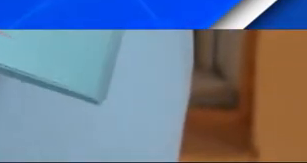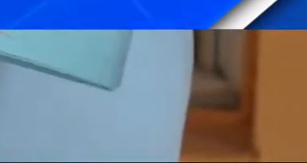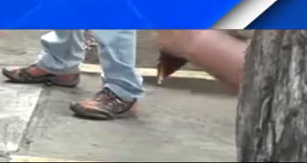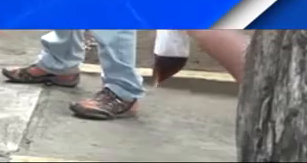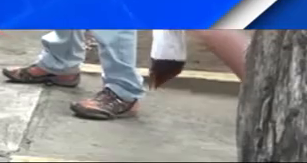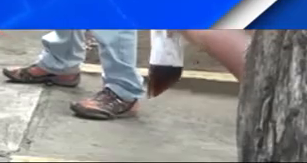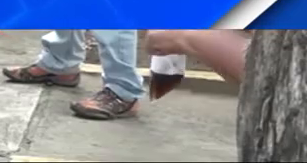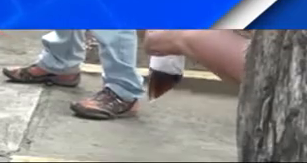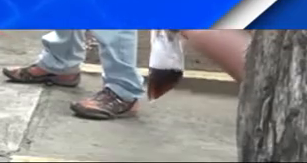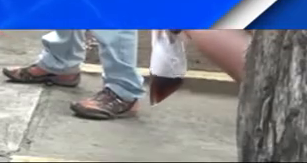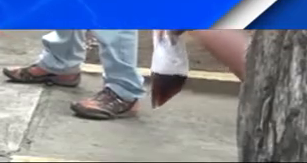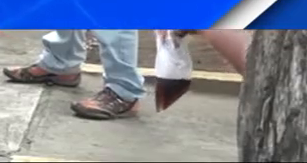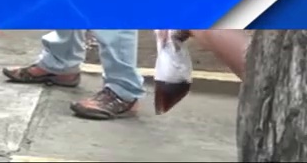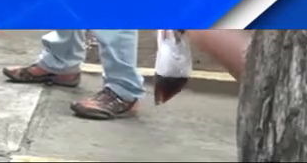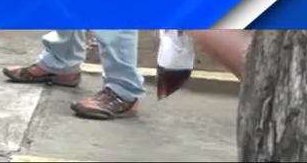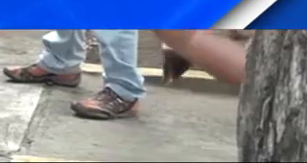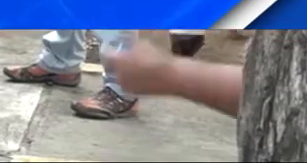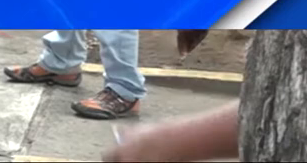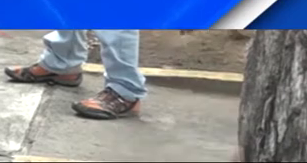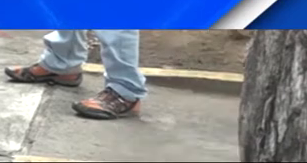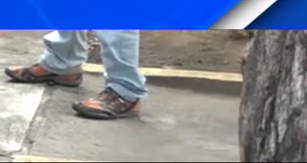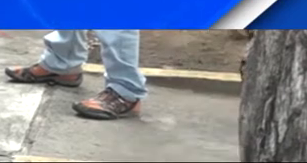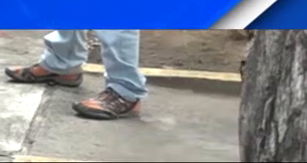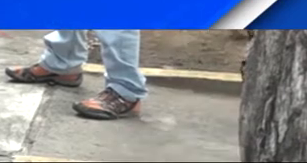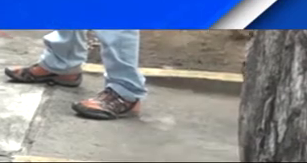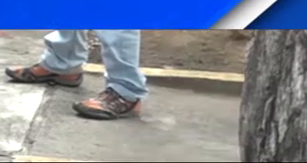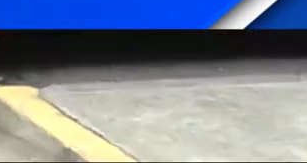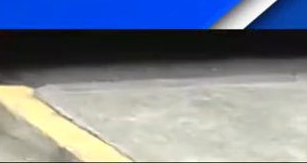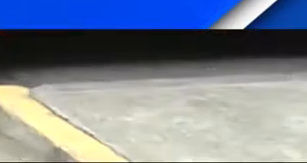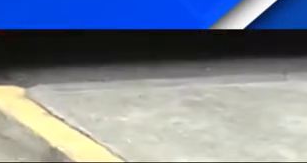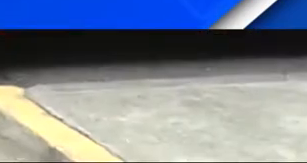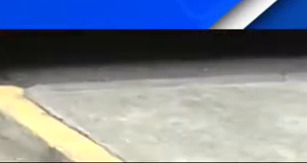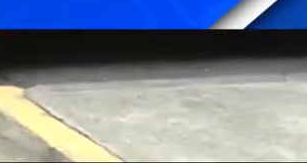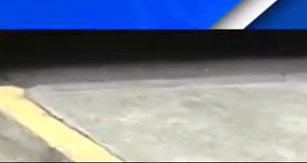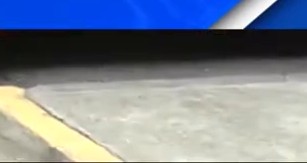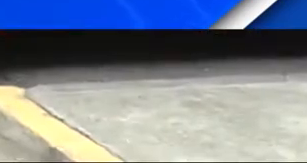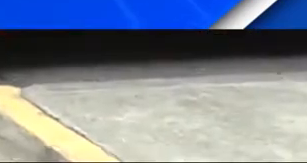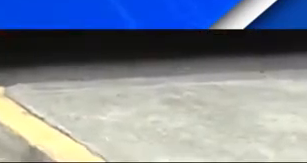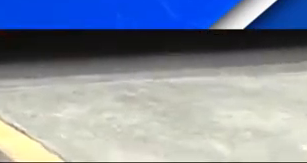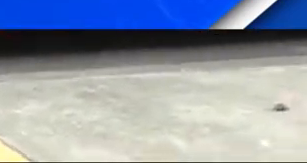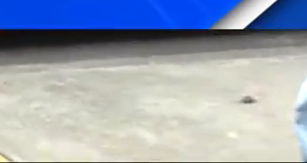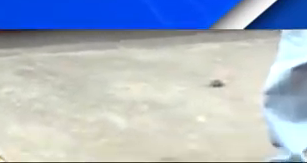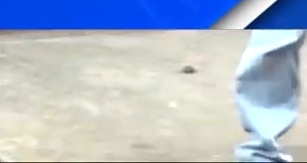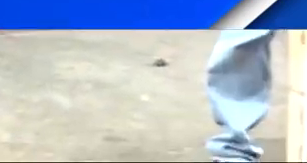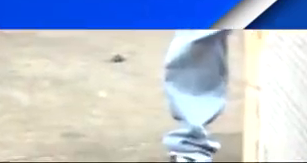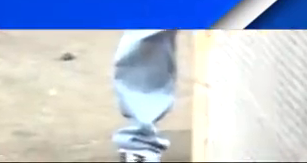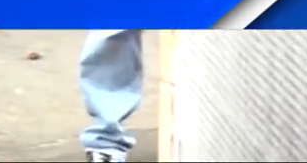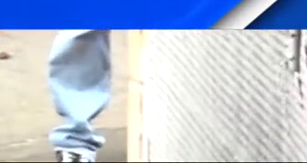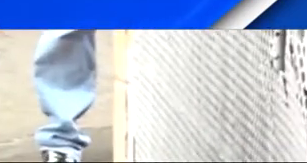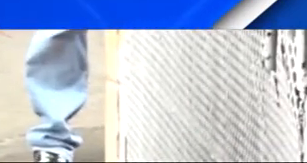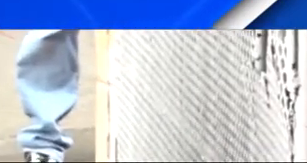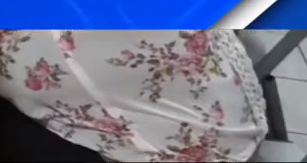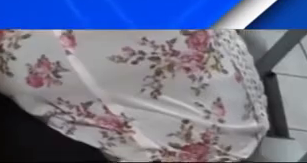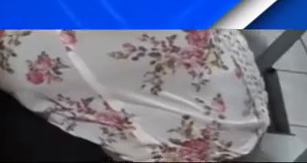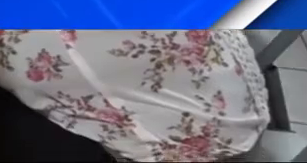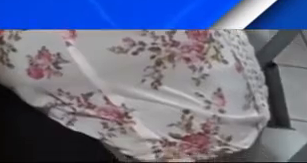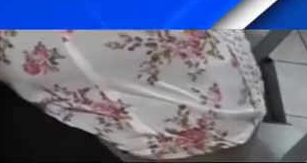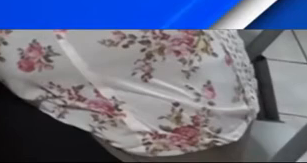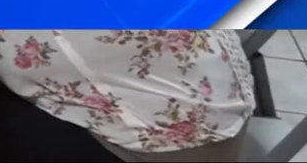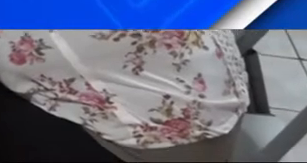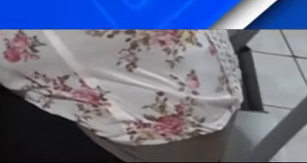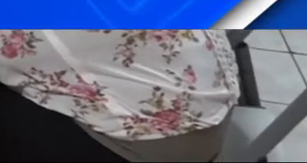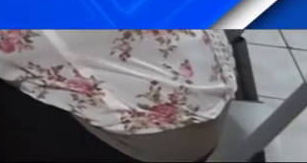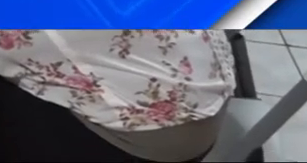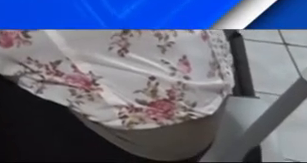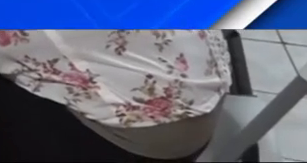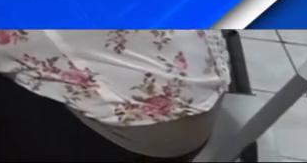con discapacidad. Nicaragua cuenta con 25 escuelas especiales. Así lo dio a conocer la diputada